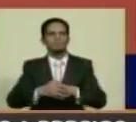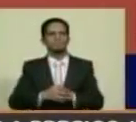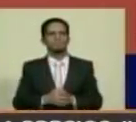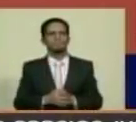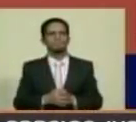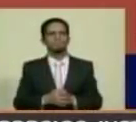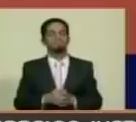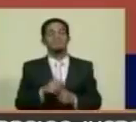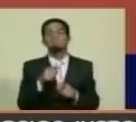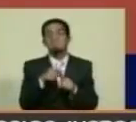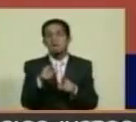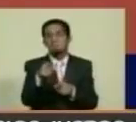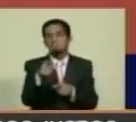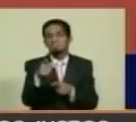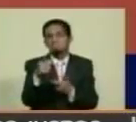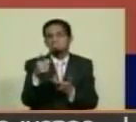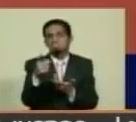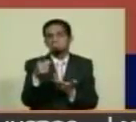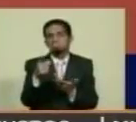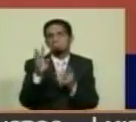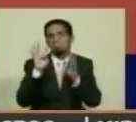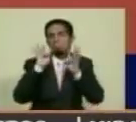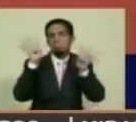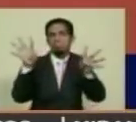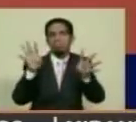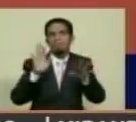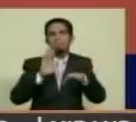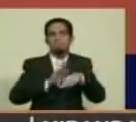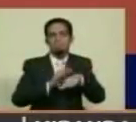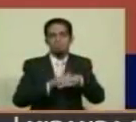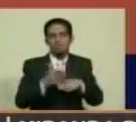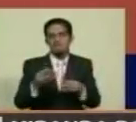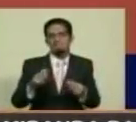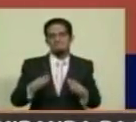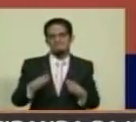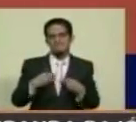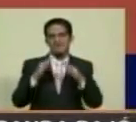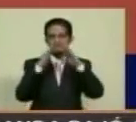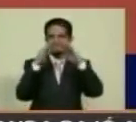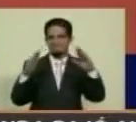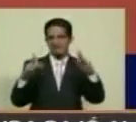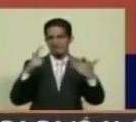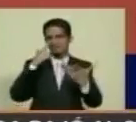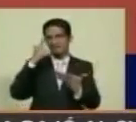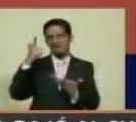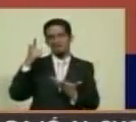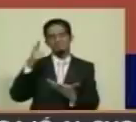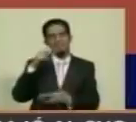Claro, a ti no te importa porque vives en una residencia de más de 2 millones de dólares en Bogotá, Colombia.